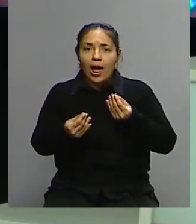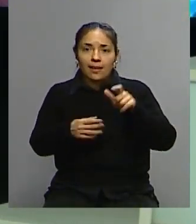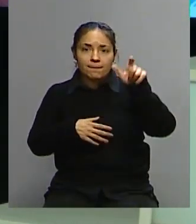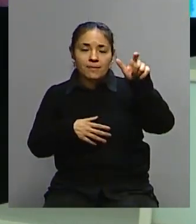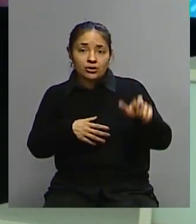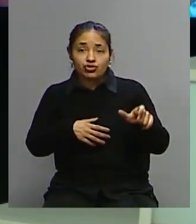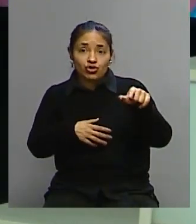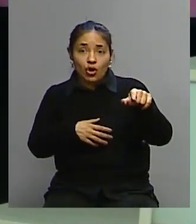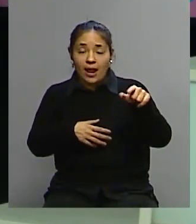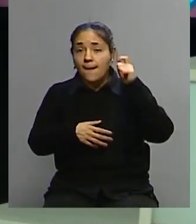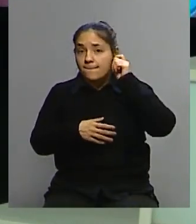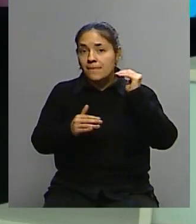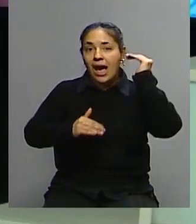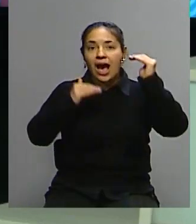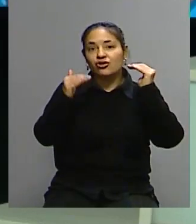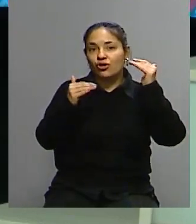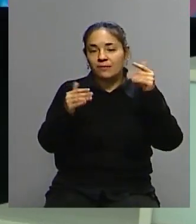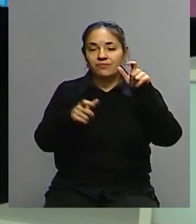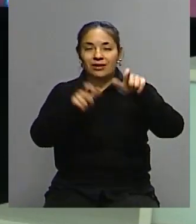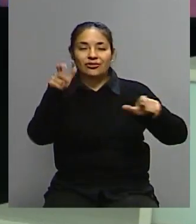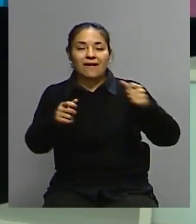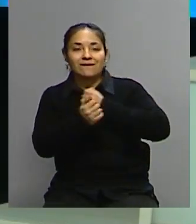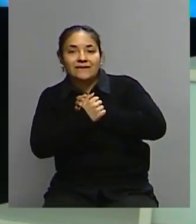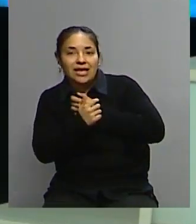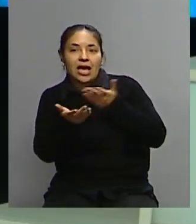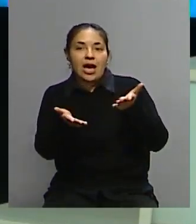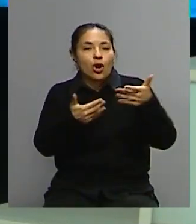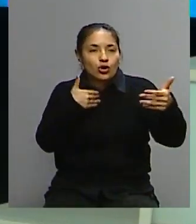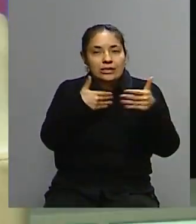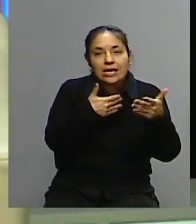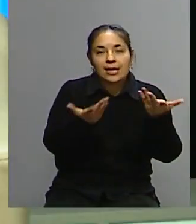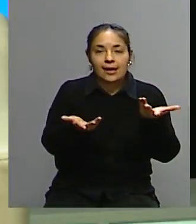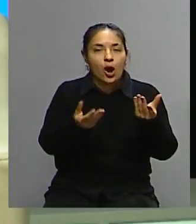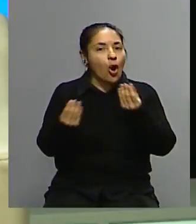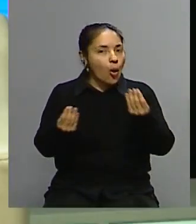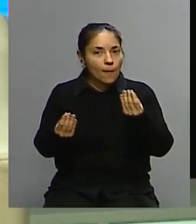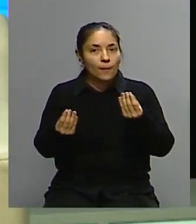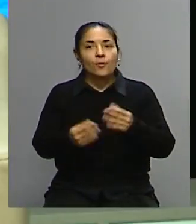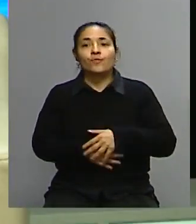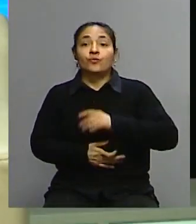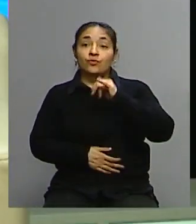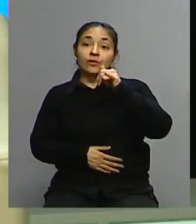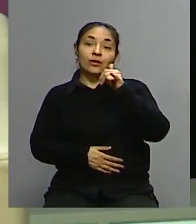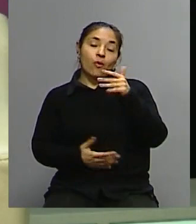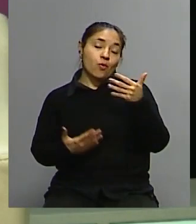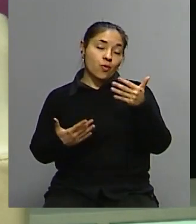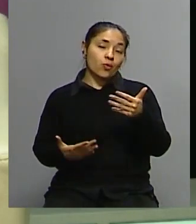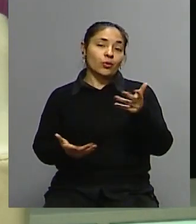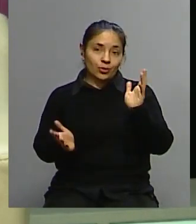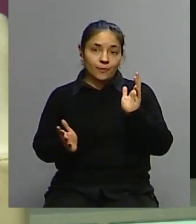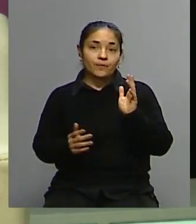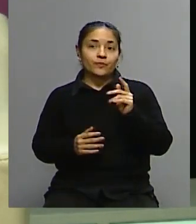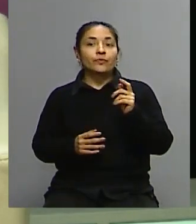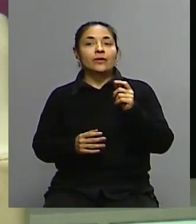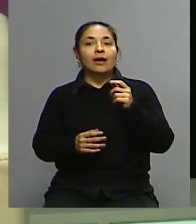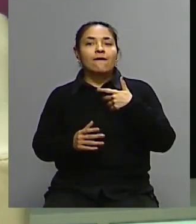de la vida, en las personas que uno quiere o de las cuales está cerca, ¿no? Por supuesto. O sea, el